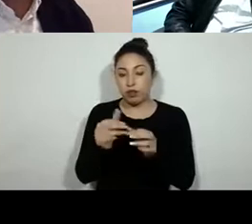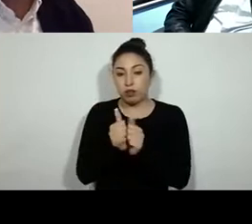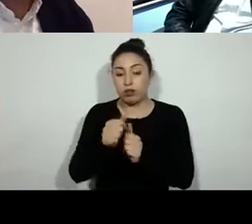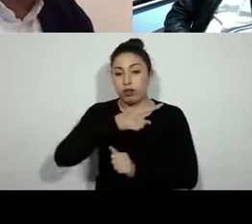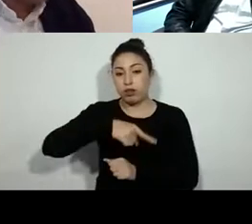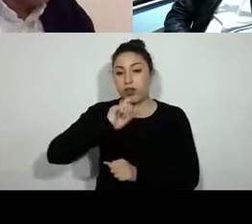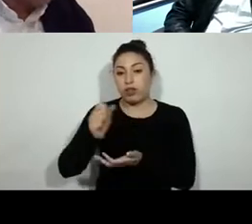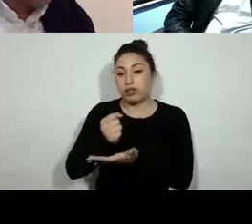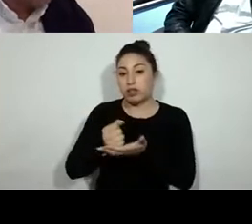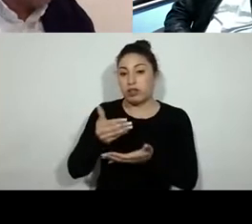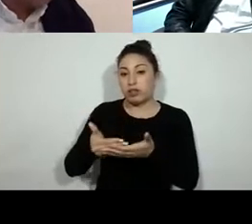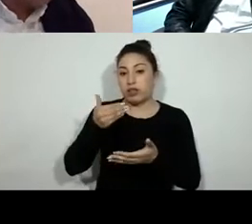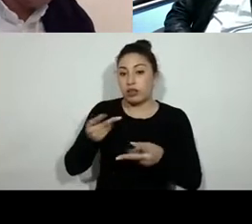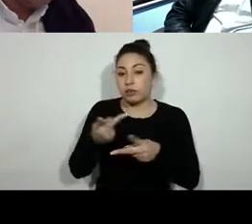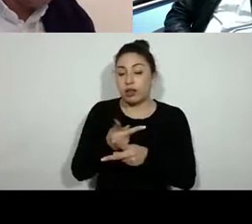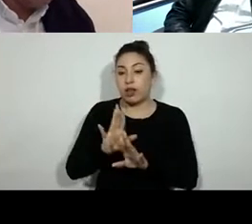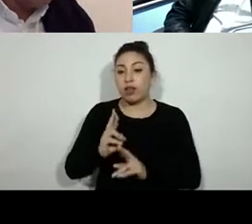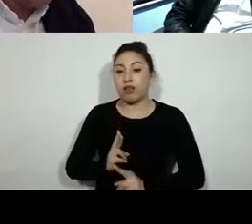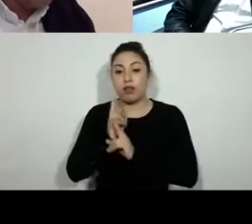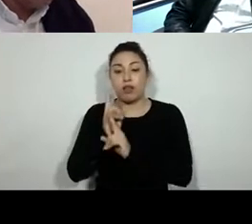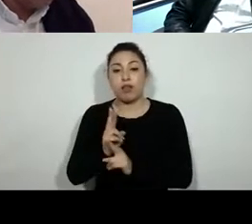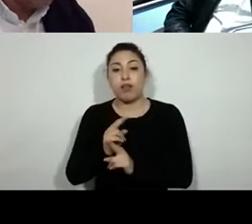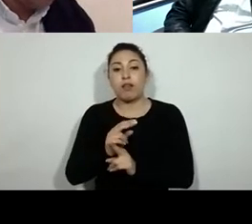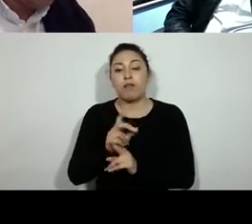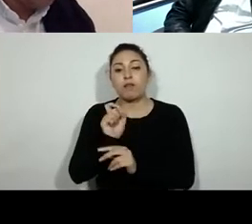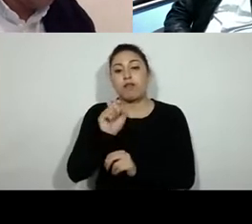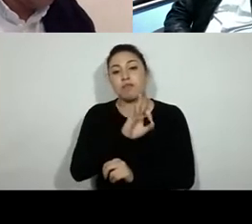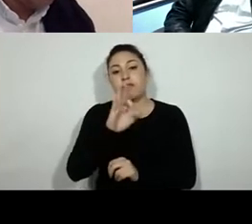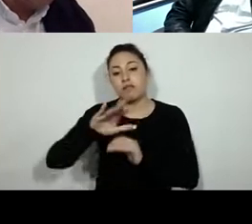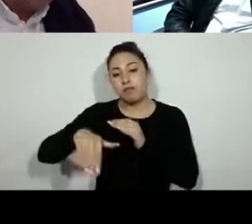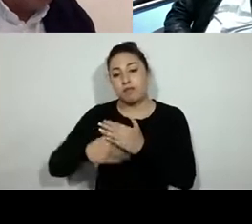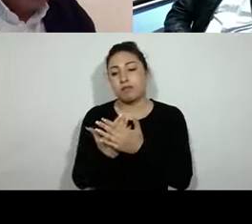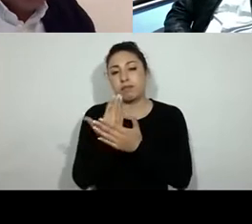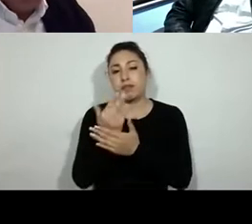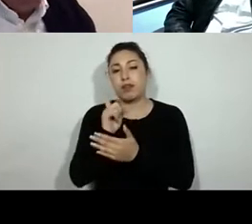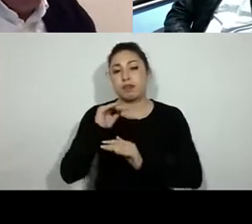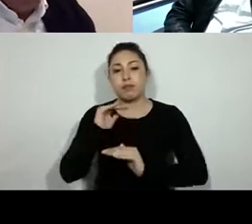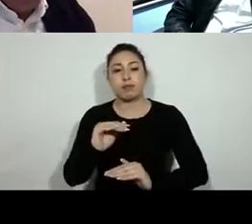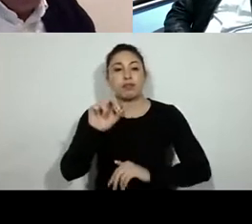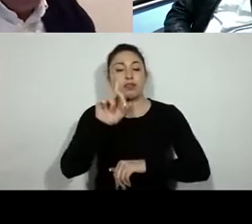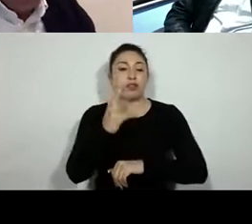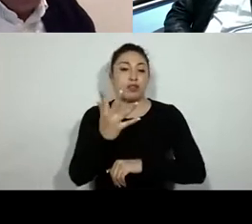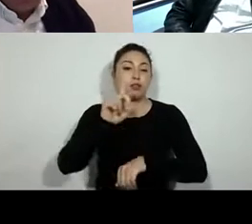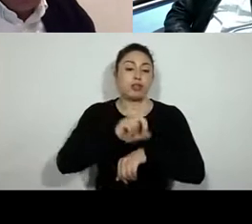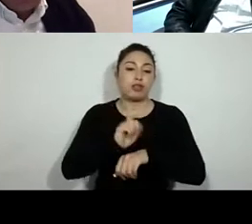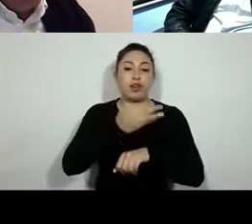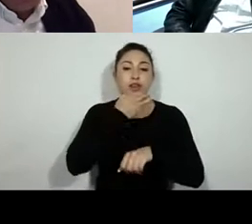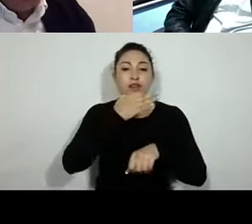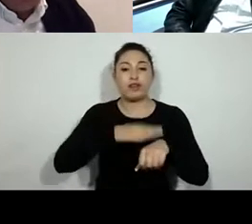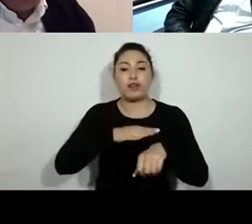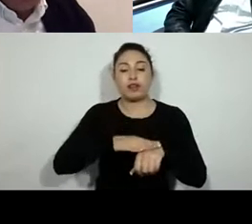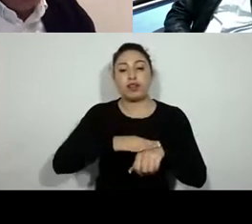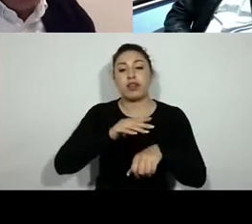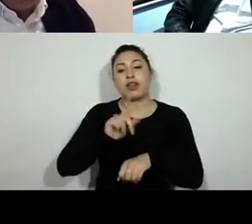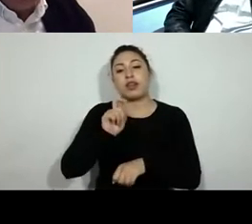jurídica, sería con fecha posterior al plazo que expresamente notificó la Sala